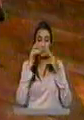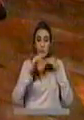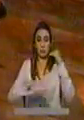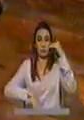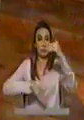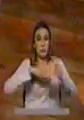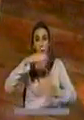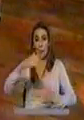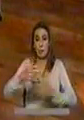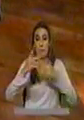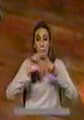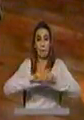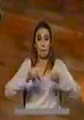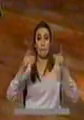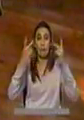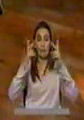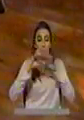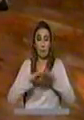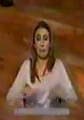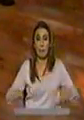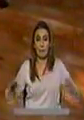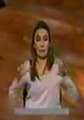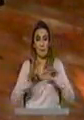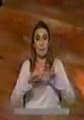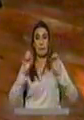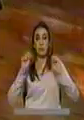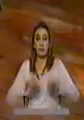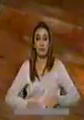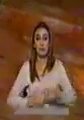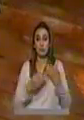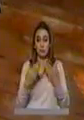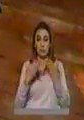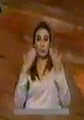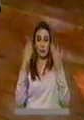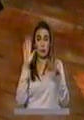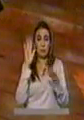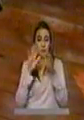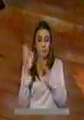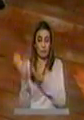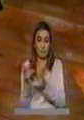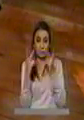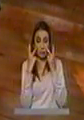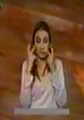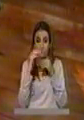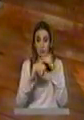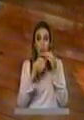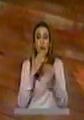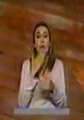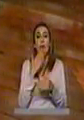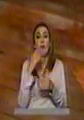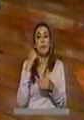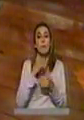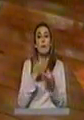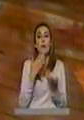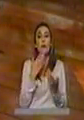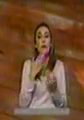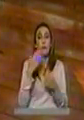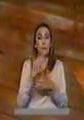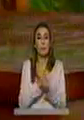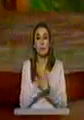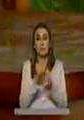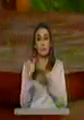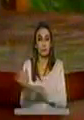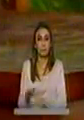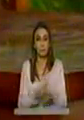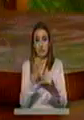la campaña, pero sí como que falta un poco más de difundirlo y cómo hacerlo, que el cliente llegue directamente